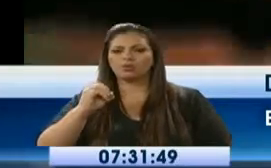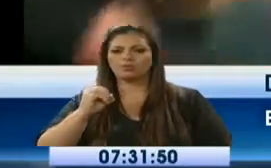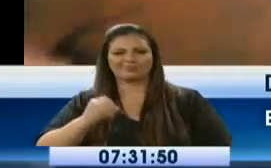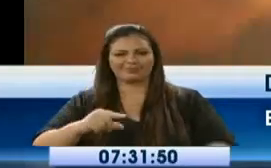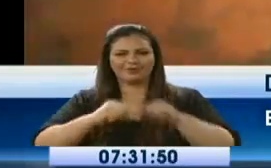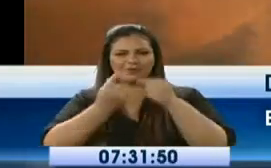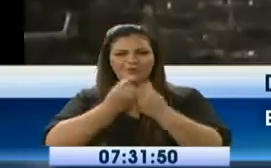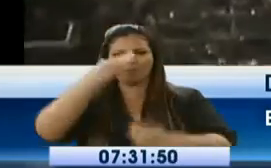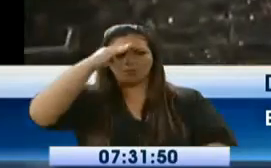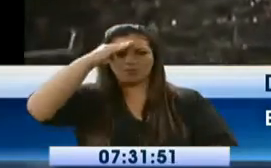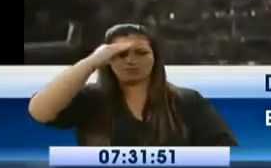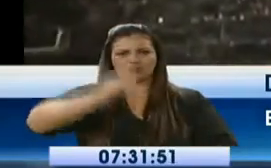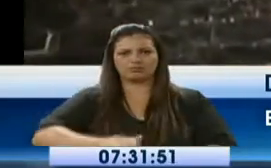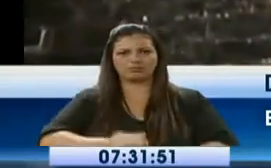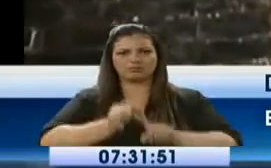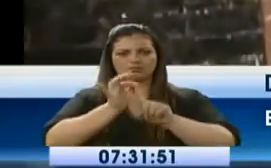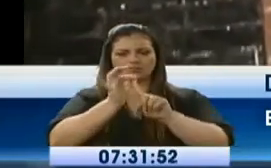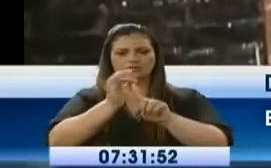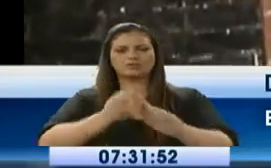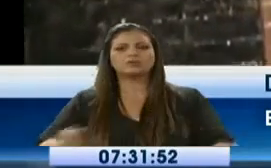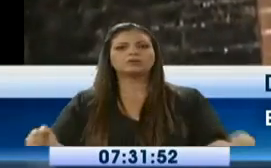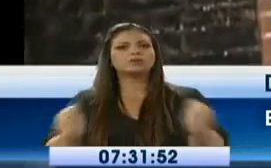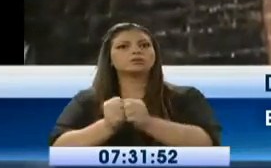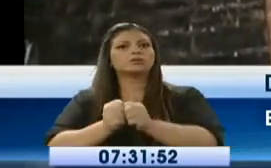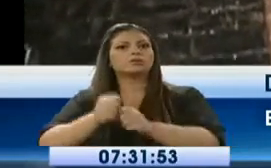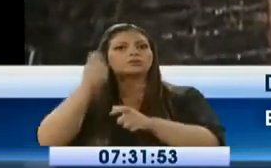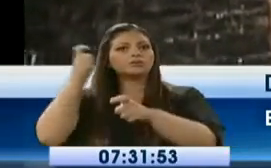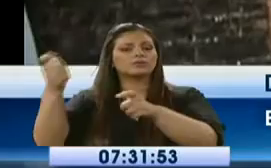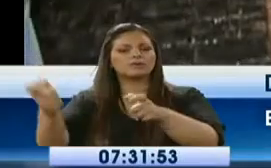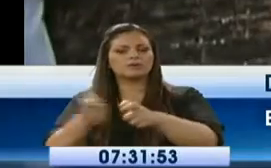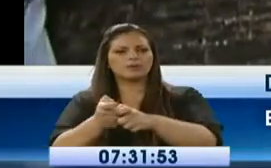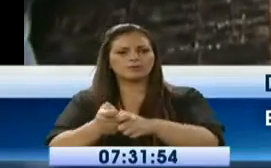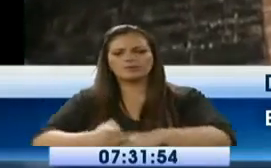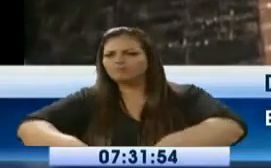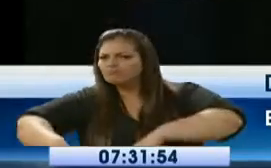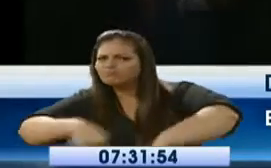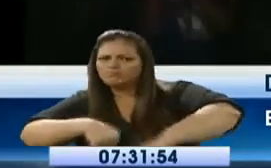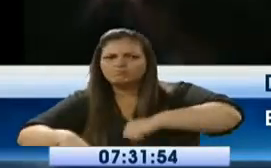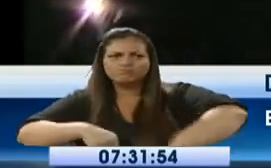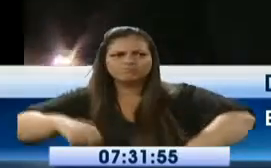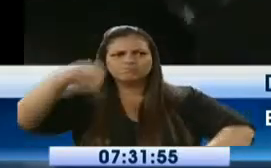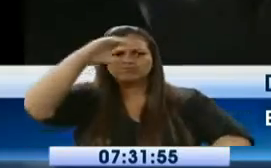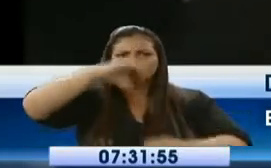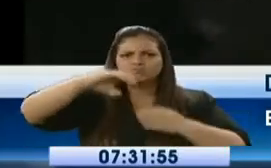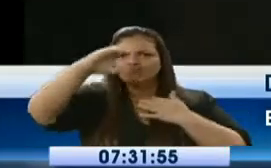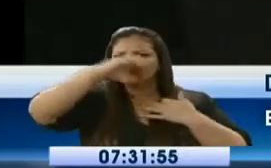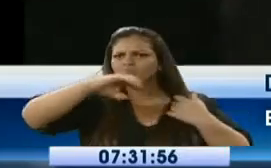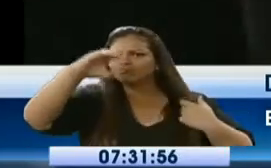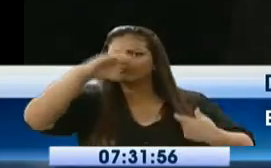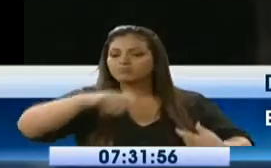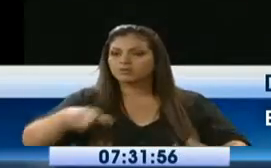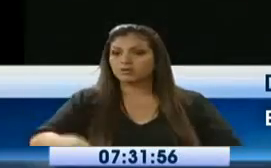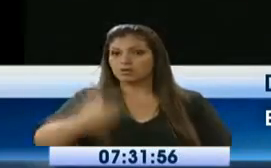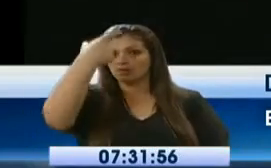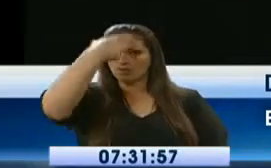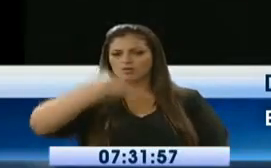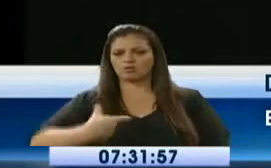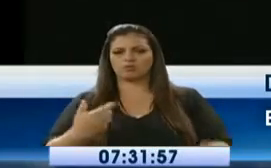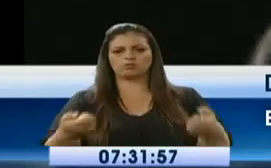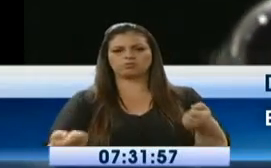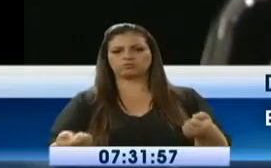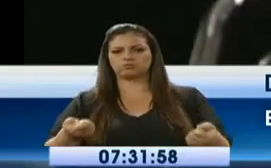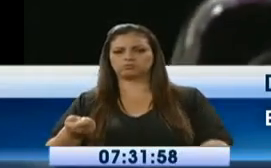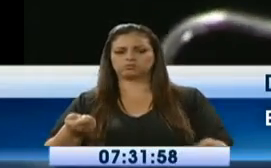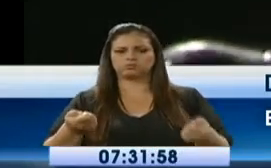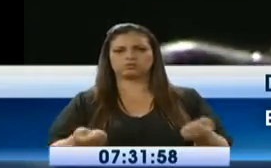la Fiscalía. Los agentes procedieron a detener al conductor del automotor para iniciar con las investigaciones y dar con